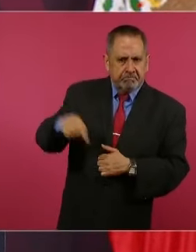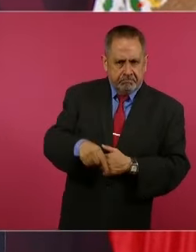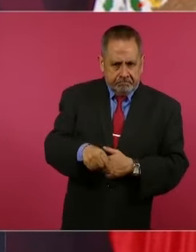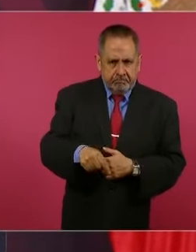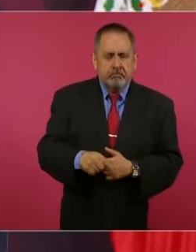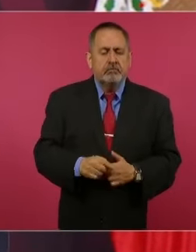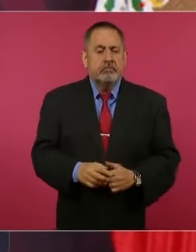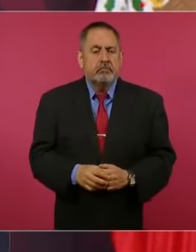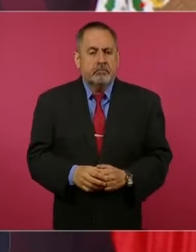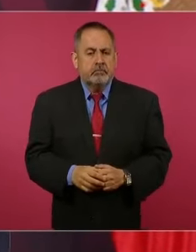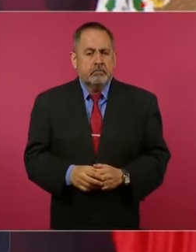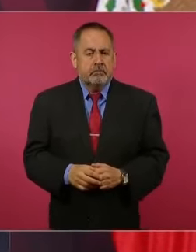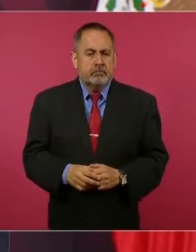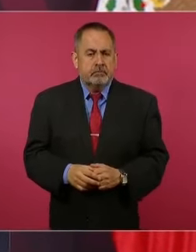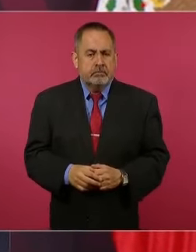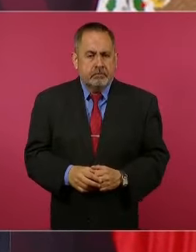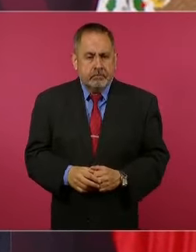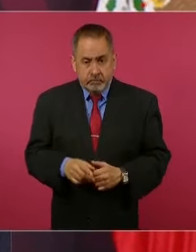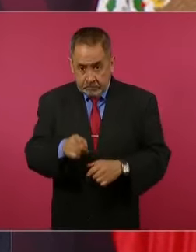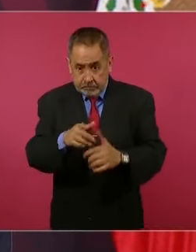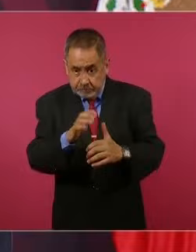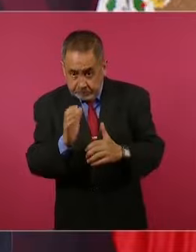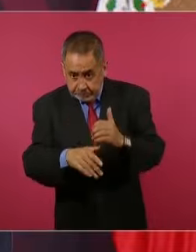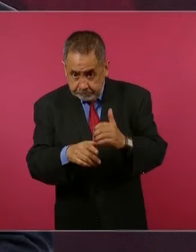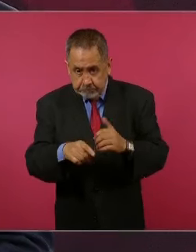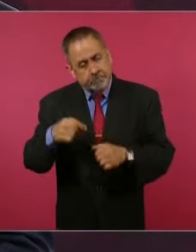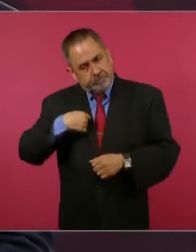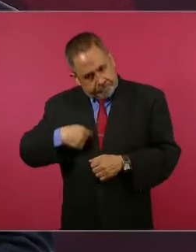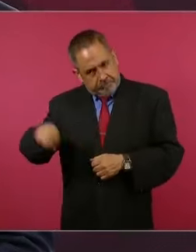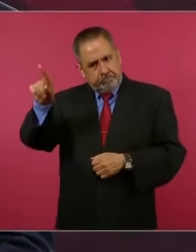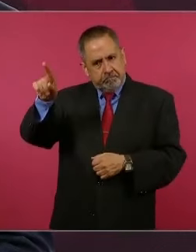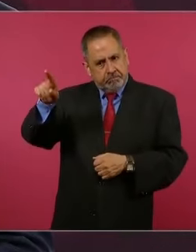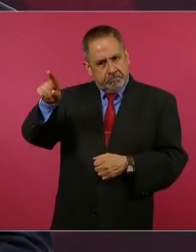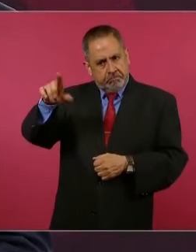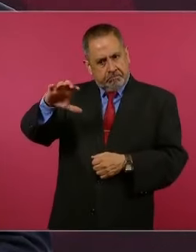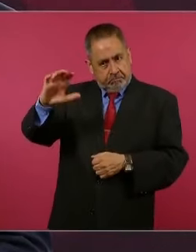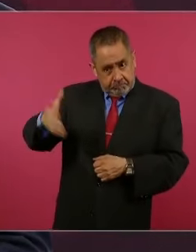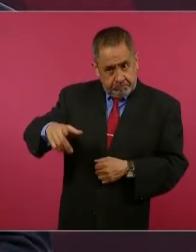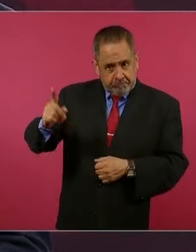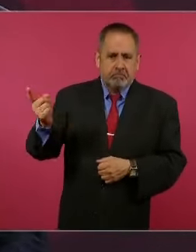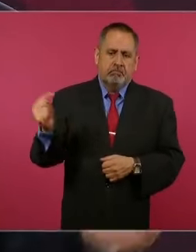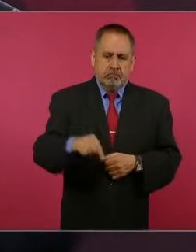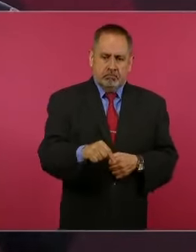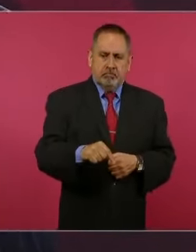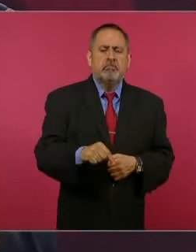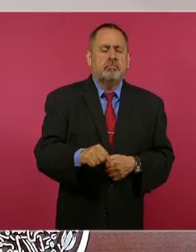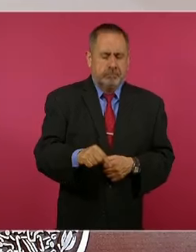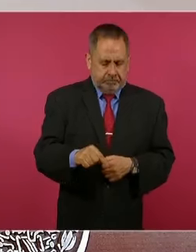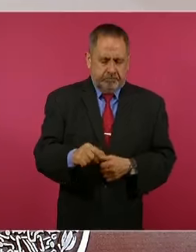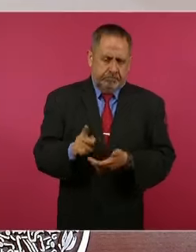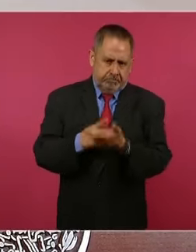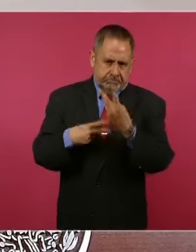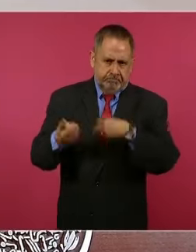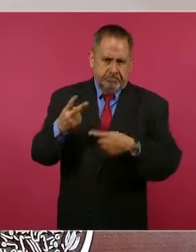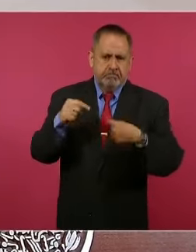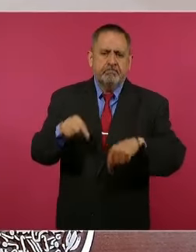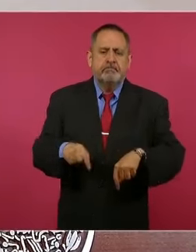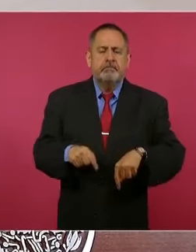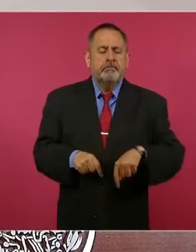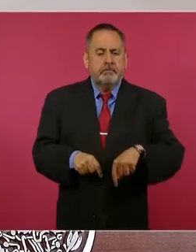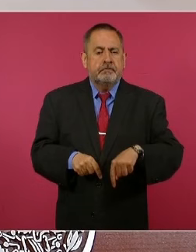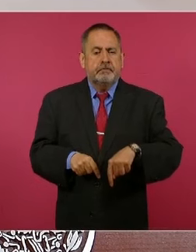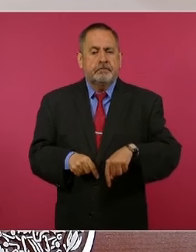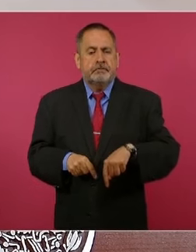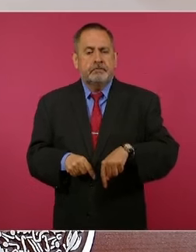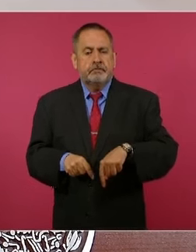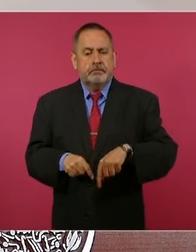Hidalgo terminando con ustedes y regreso